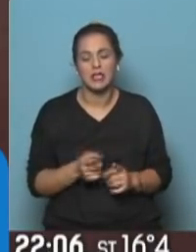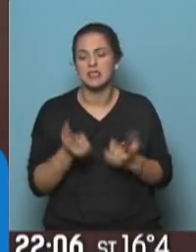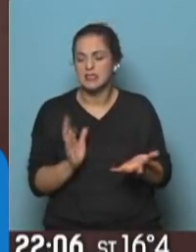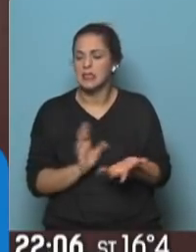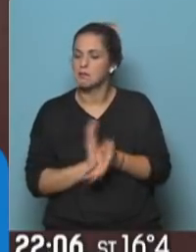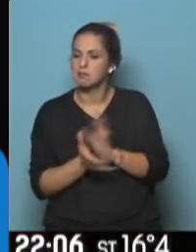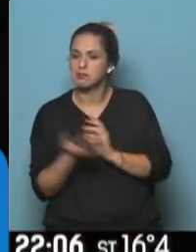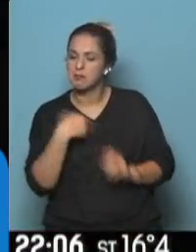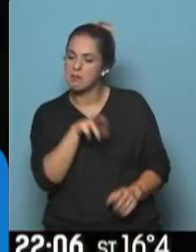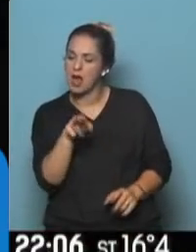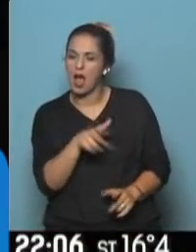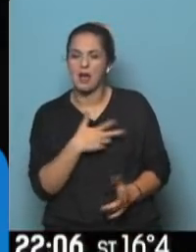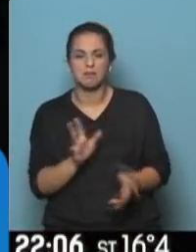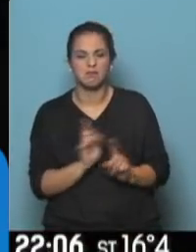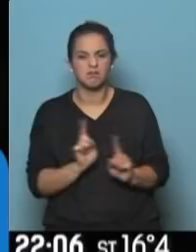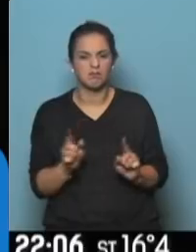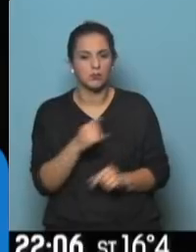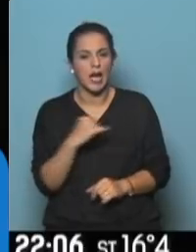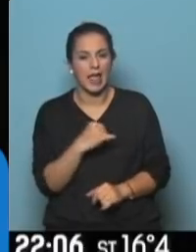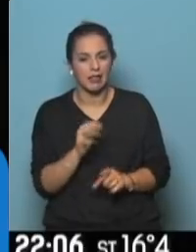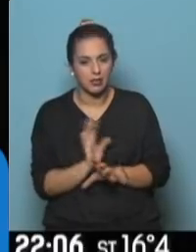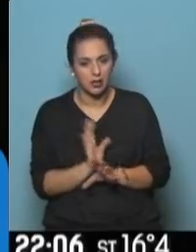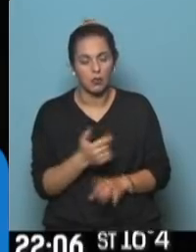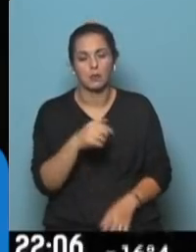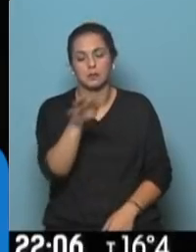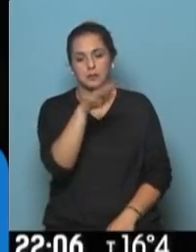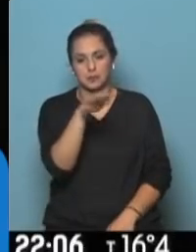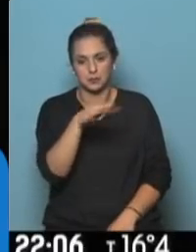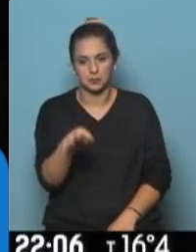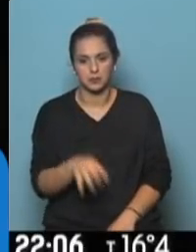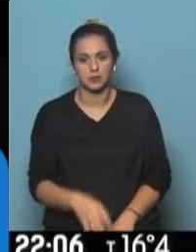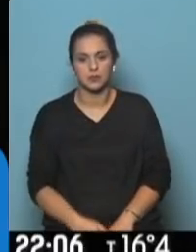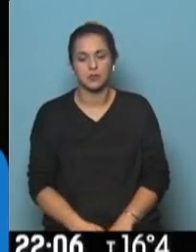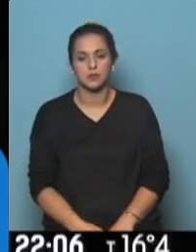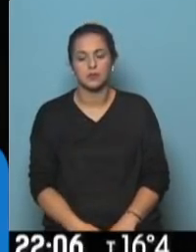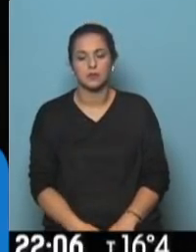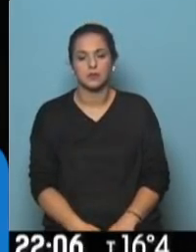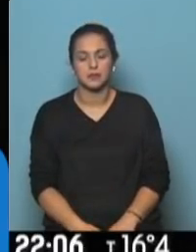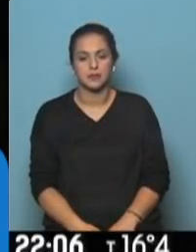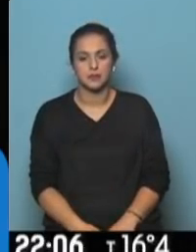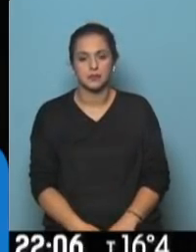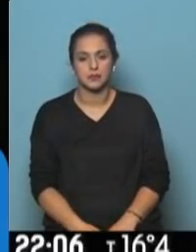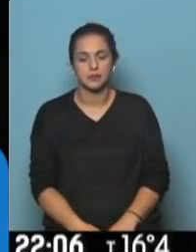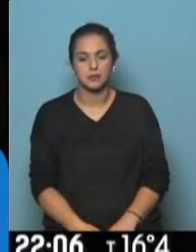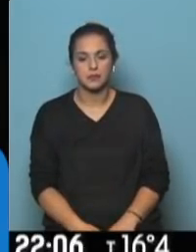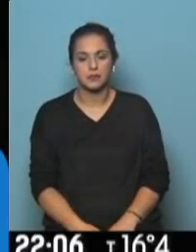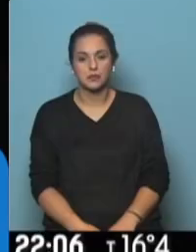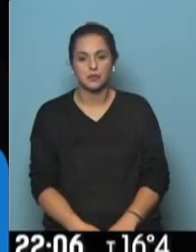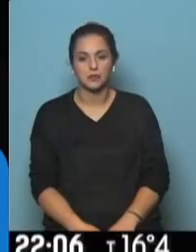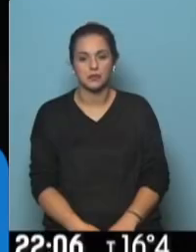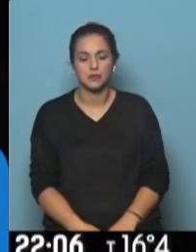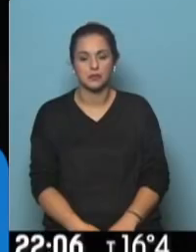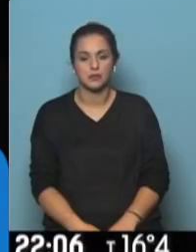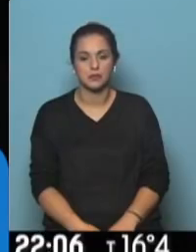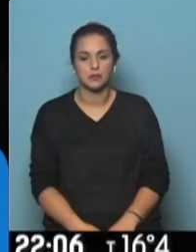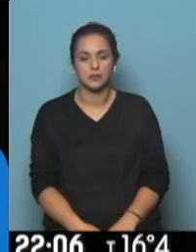efecto contrario. Ele tem hoje uma posição confortável nessa questão da disputa de ir para o segundo